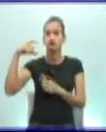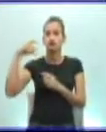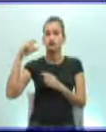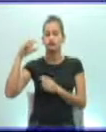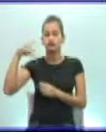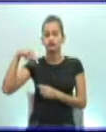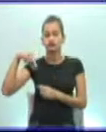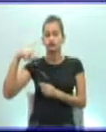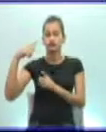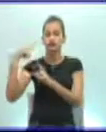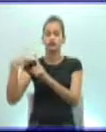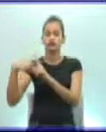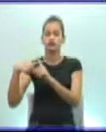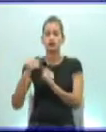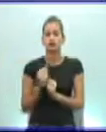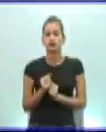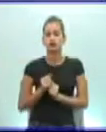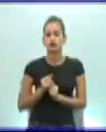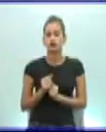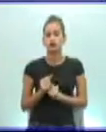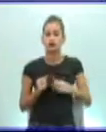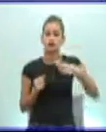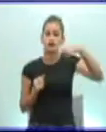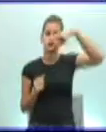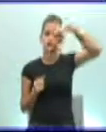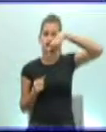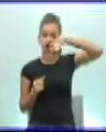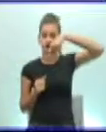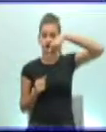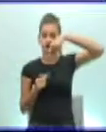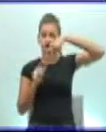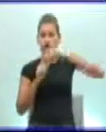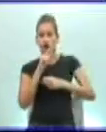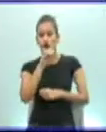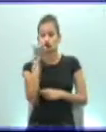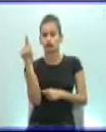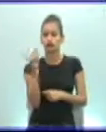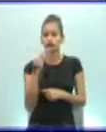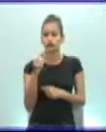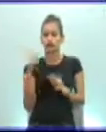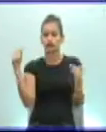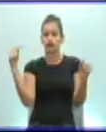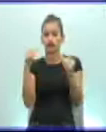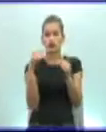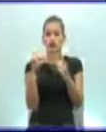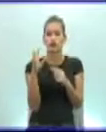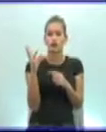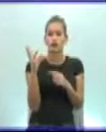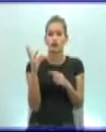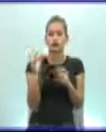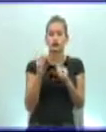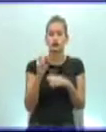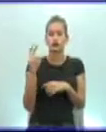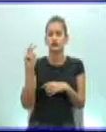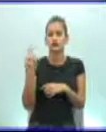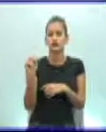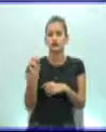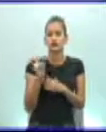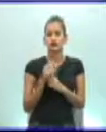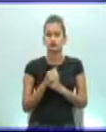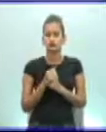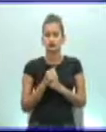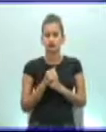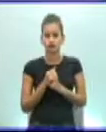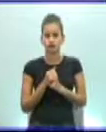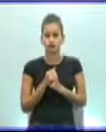cuando intersectados con los números enteros, va a ser igual a los números naturales, al dominio o al conjunto de los